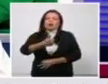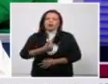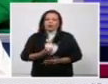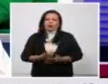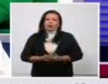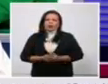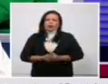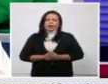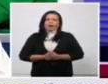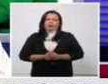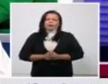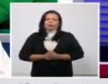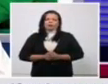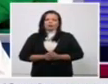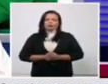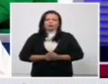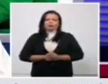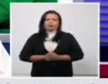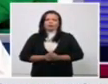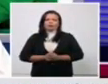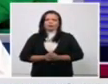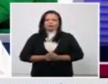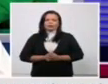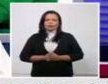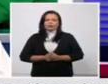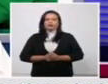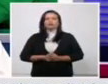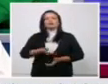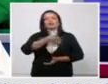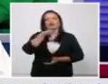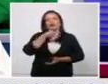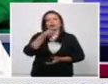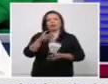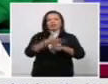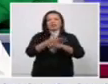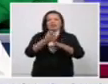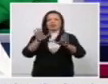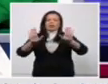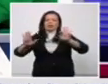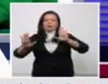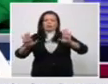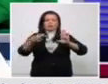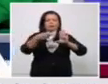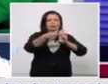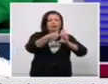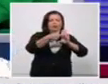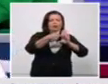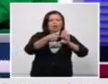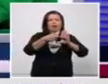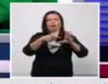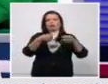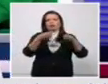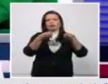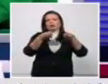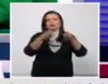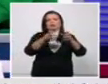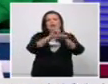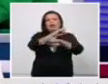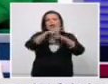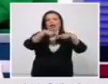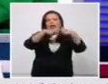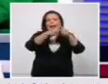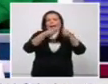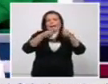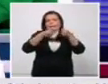las partículas, mientras que una sola mascarilla, que no quede bien ajustada, pues se reduce a un